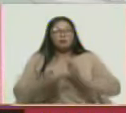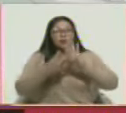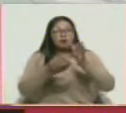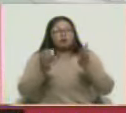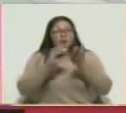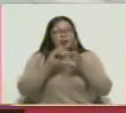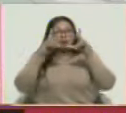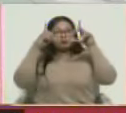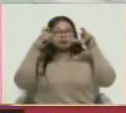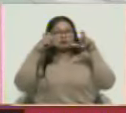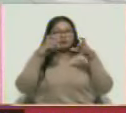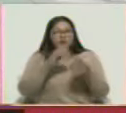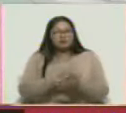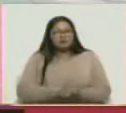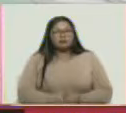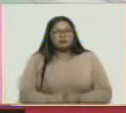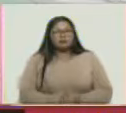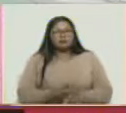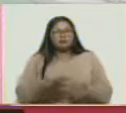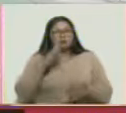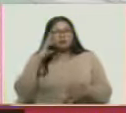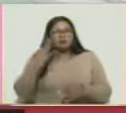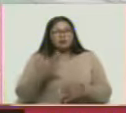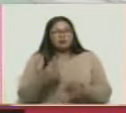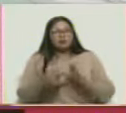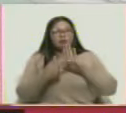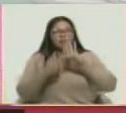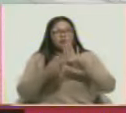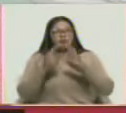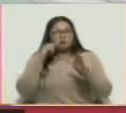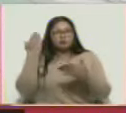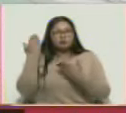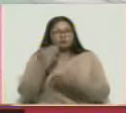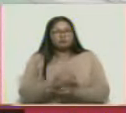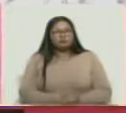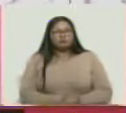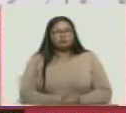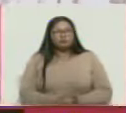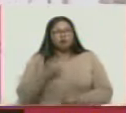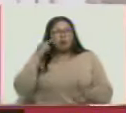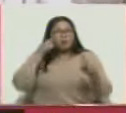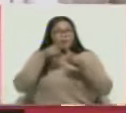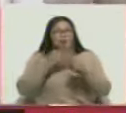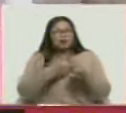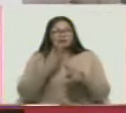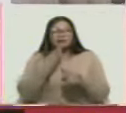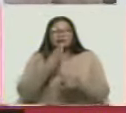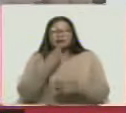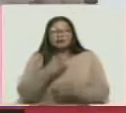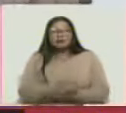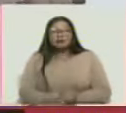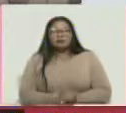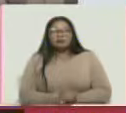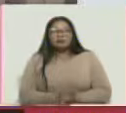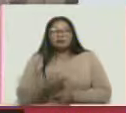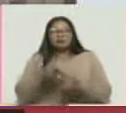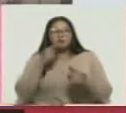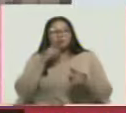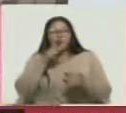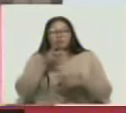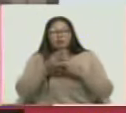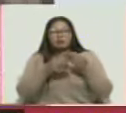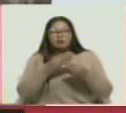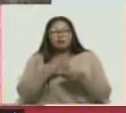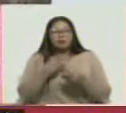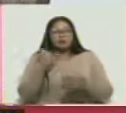nuevamente, porque realmente aquí se lo estamos mostrando. Este es el objetivo de Israel con esta acción criminal, este es el